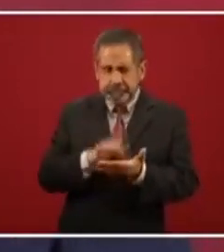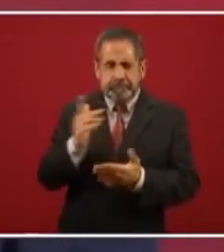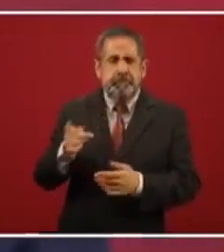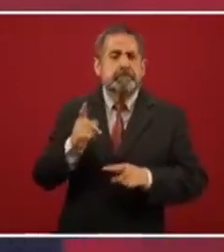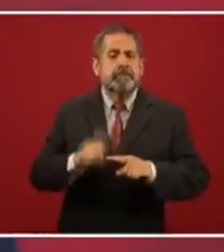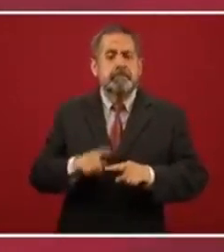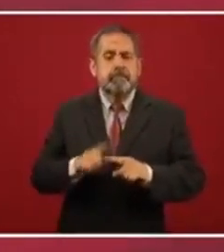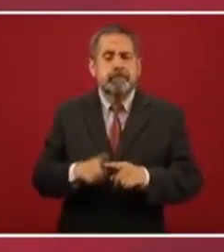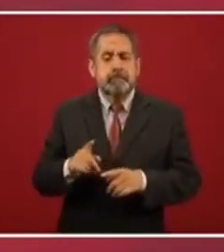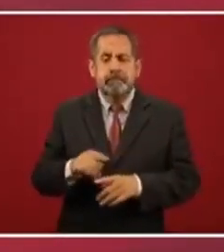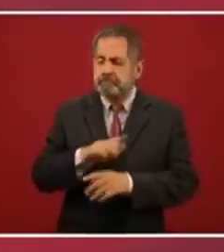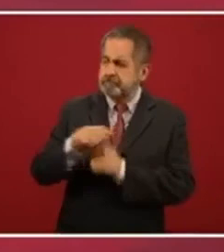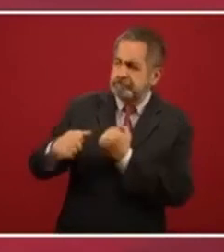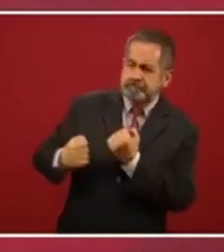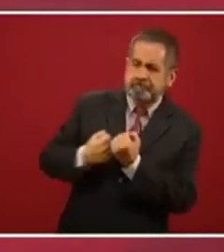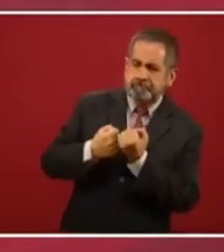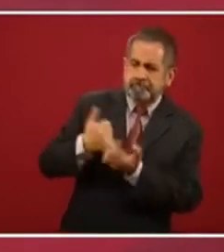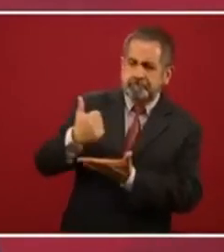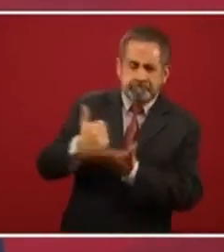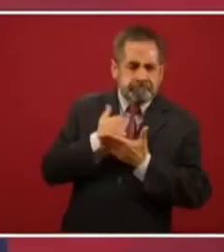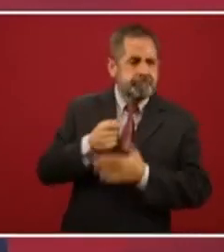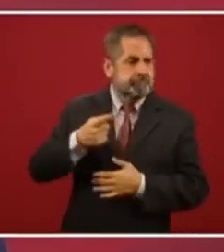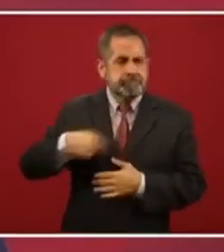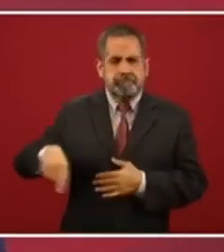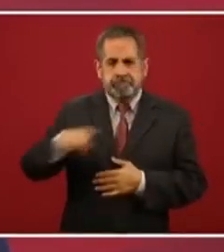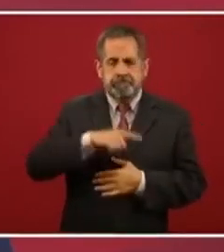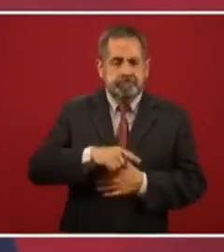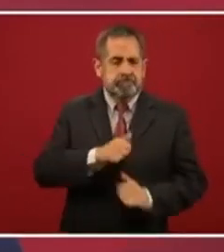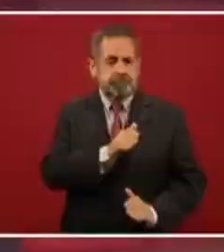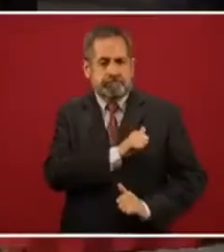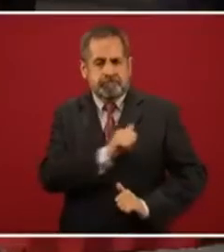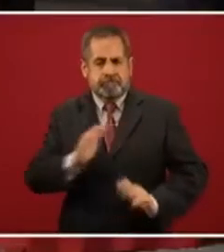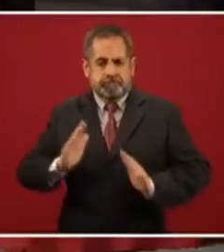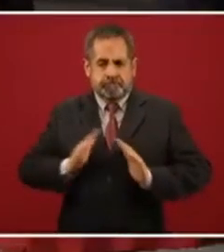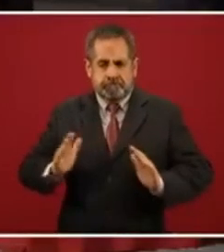el respaldo de las Fuerzas Armadas,